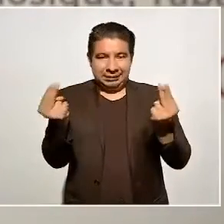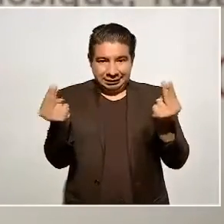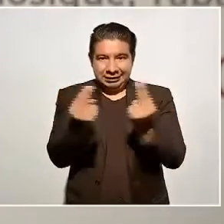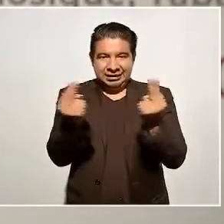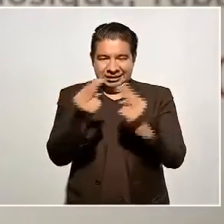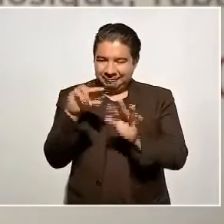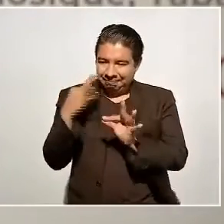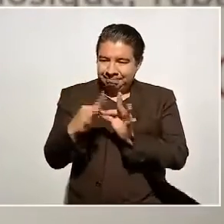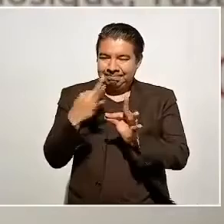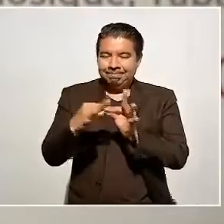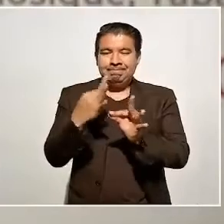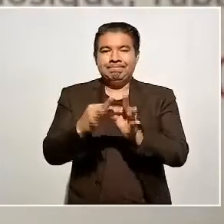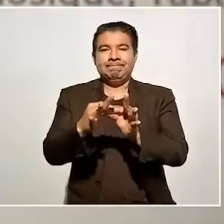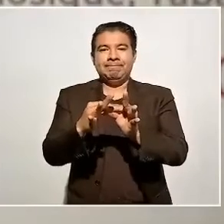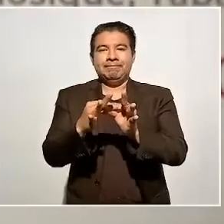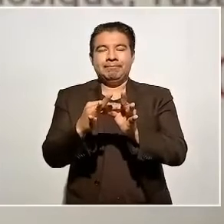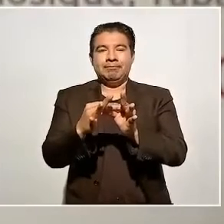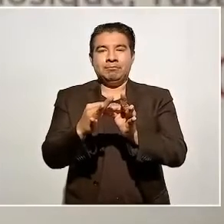Voy a estar